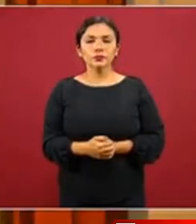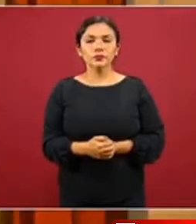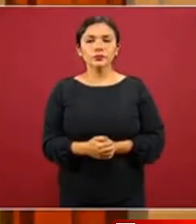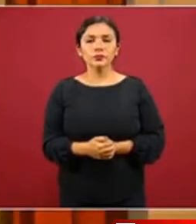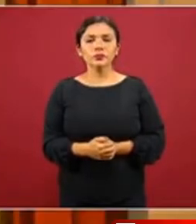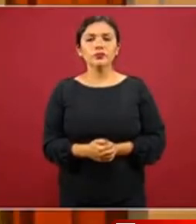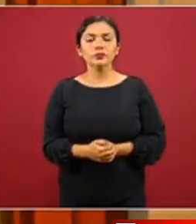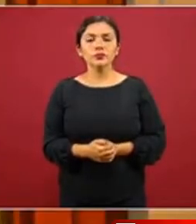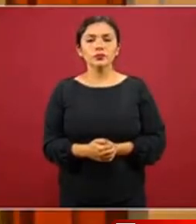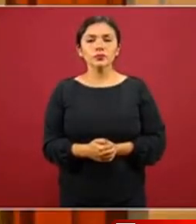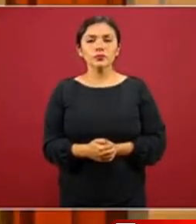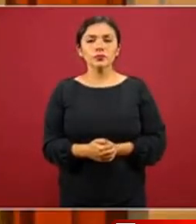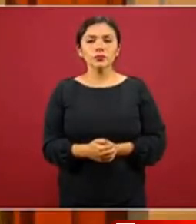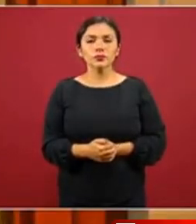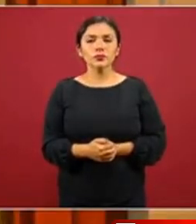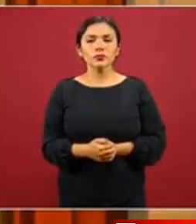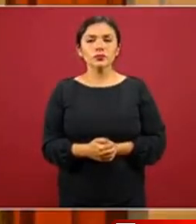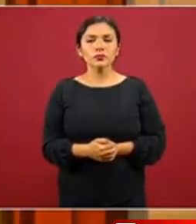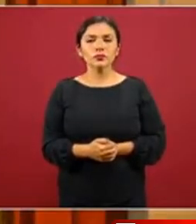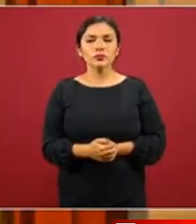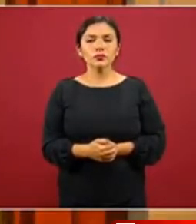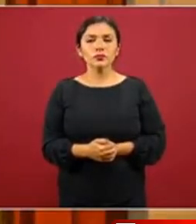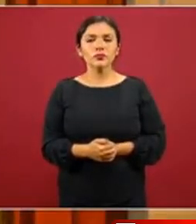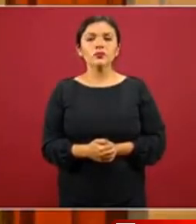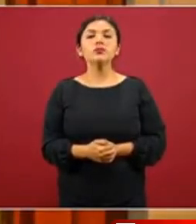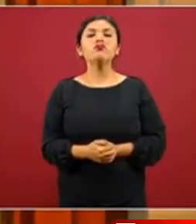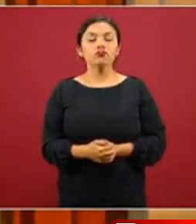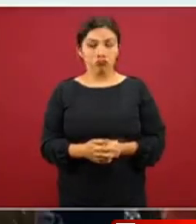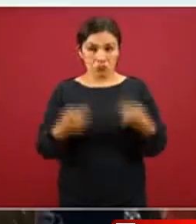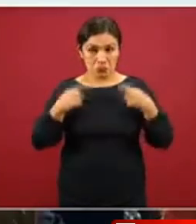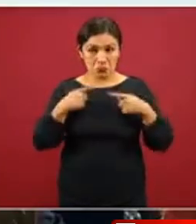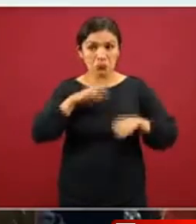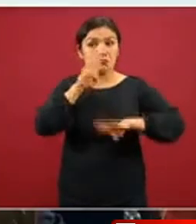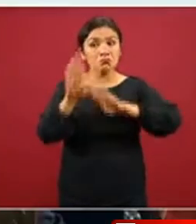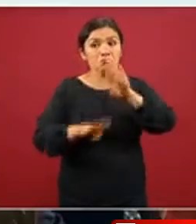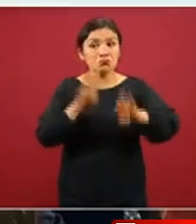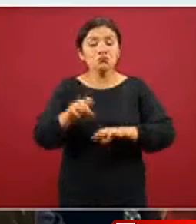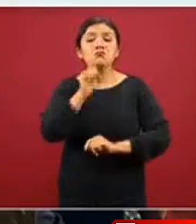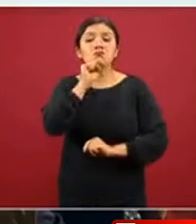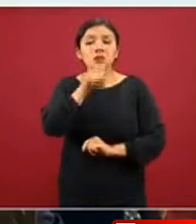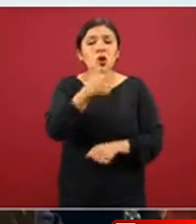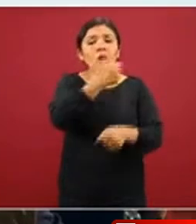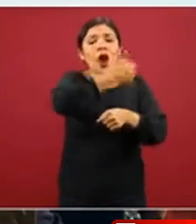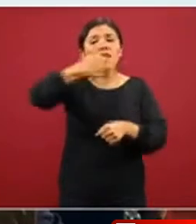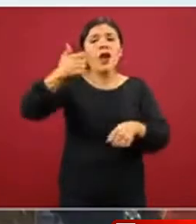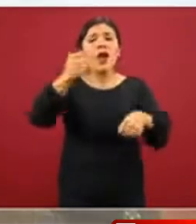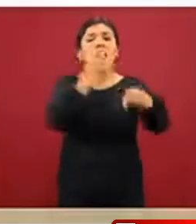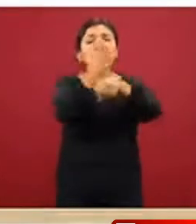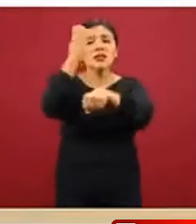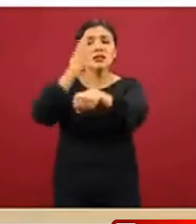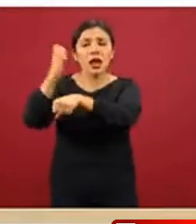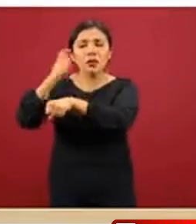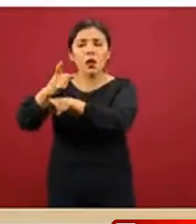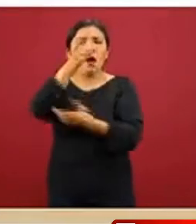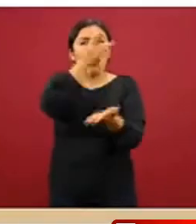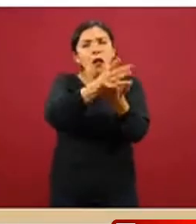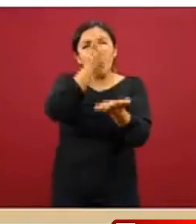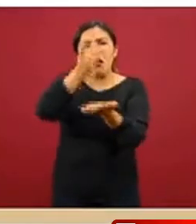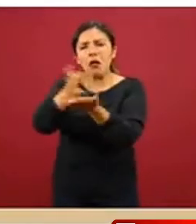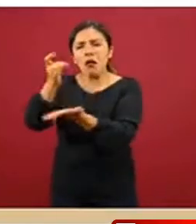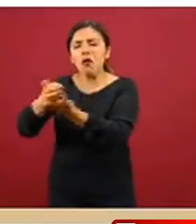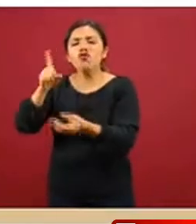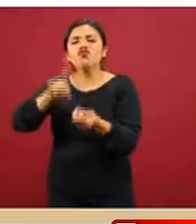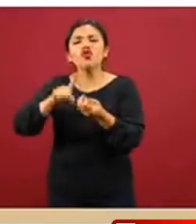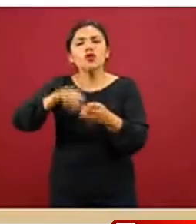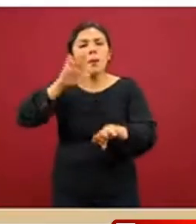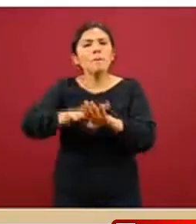siguiente diapositiva. Es precisamente las defunciones distribuidas por entidad federativa para poder detectar la carga en